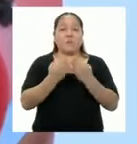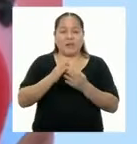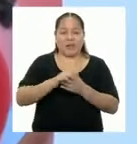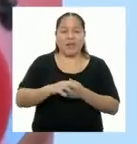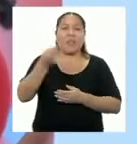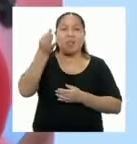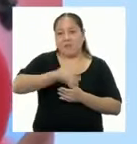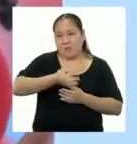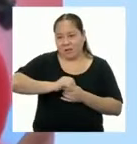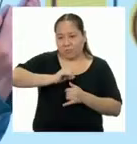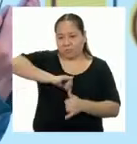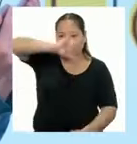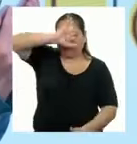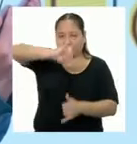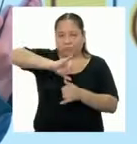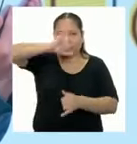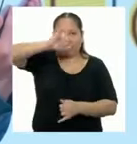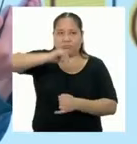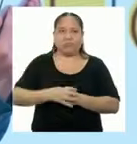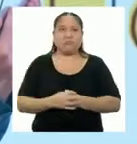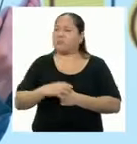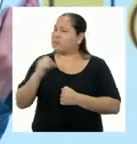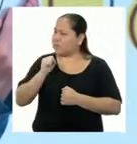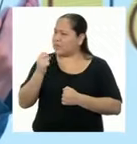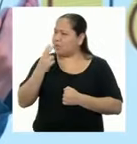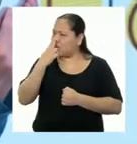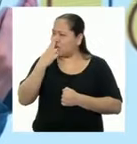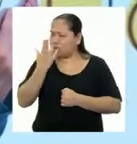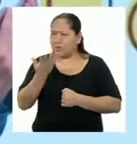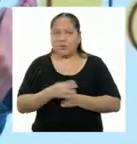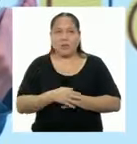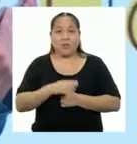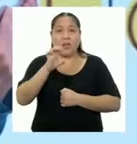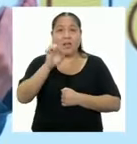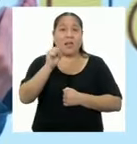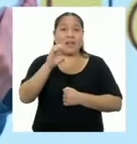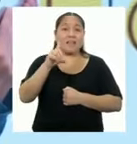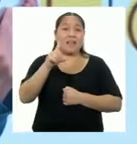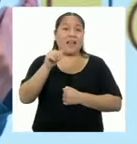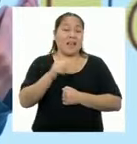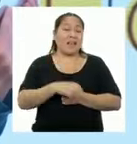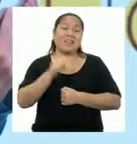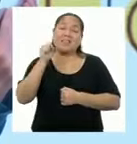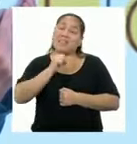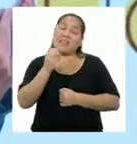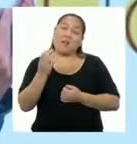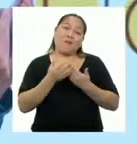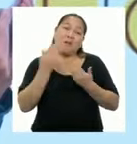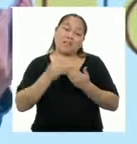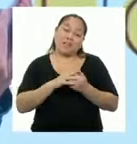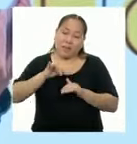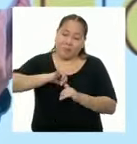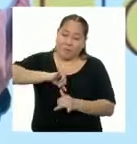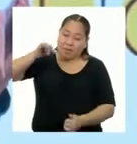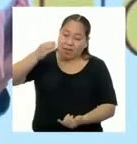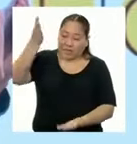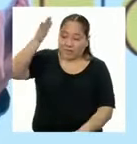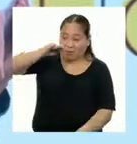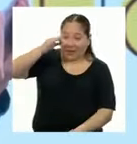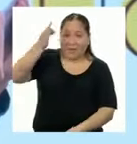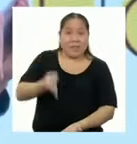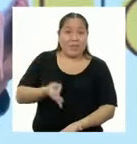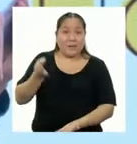manera proporcionada? Claro que sí, Tocino. Con las escalas todo es más fácil. Mides el objeto en tamaño